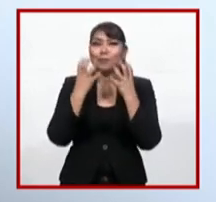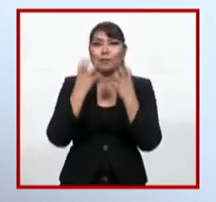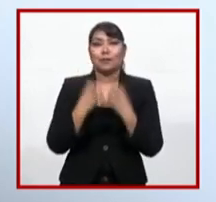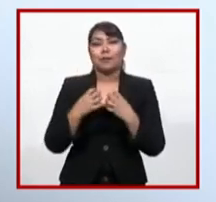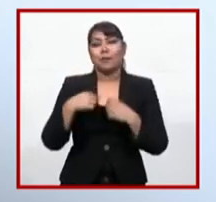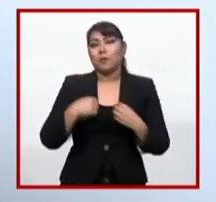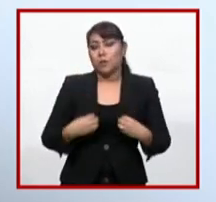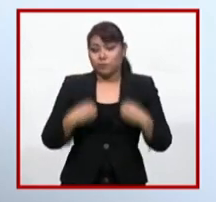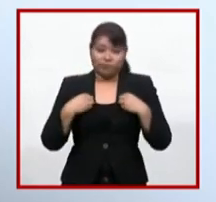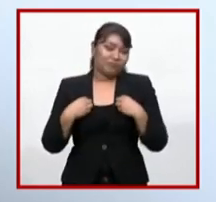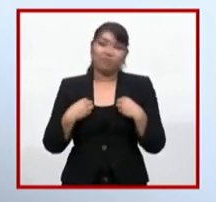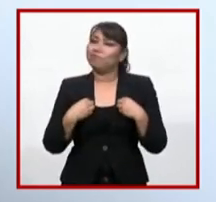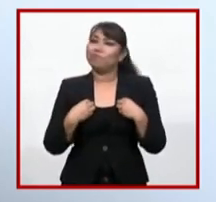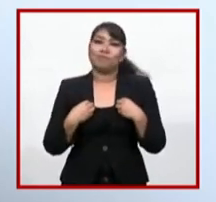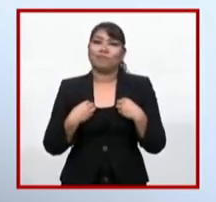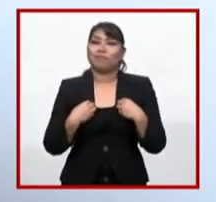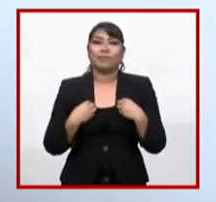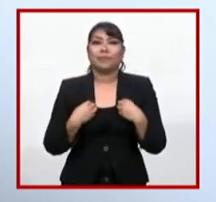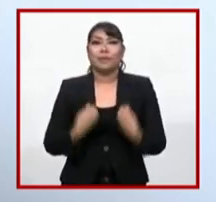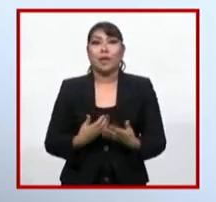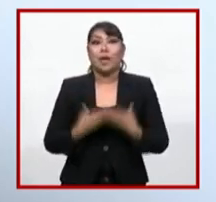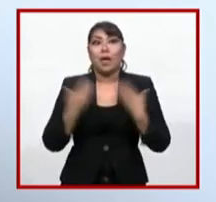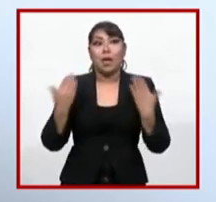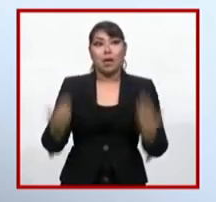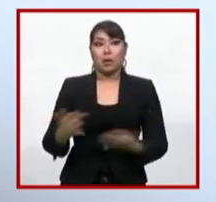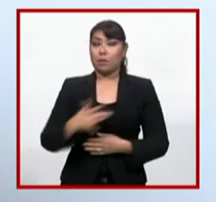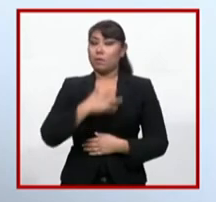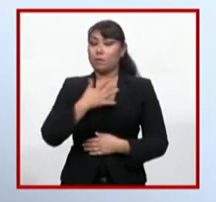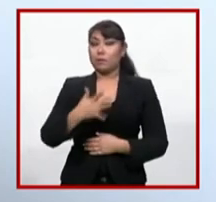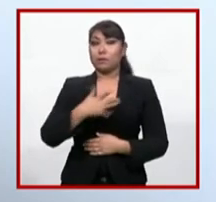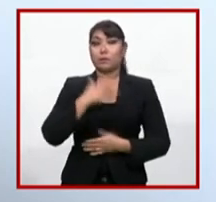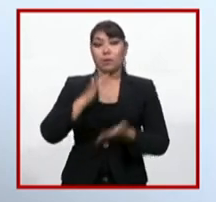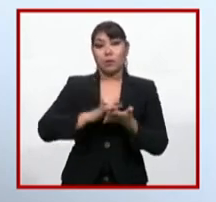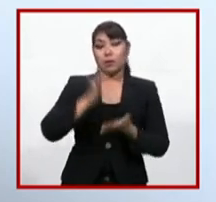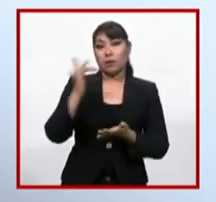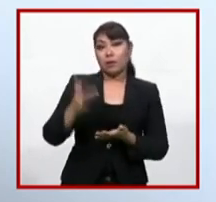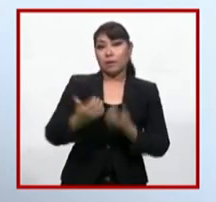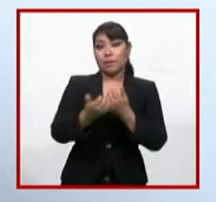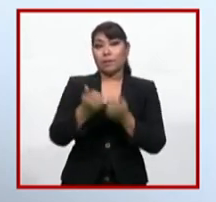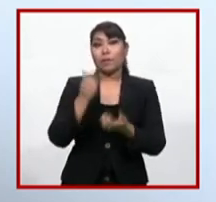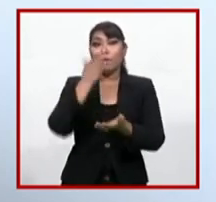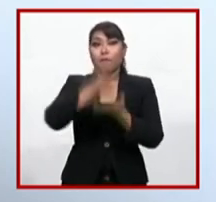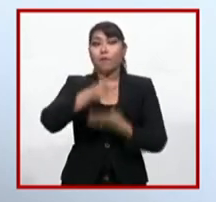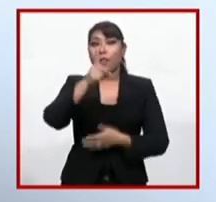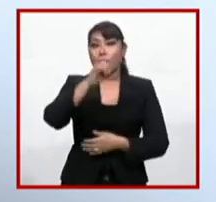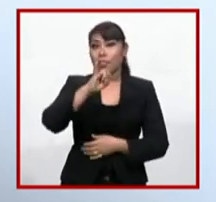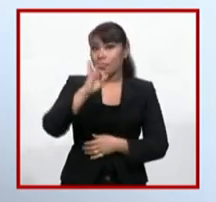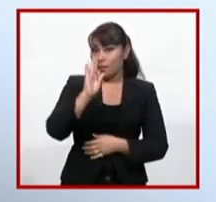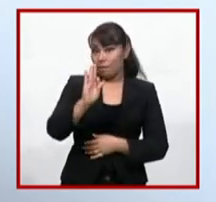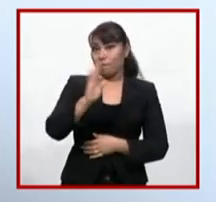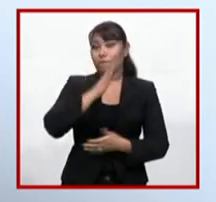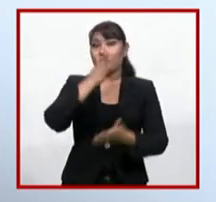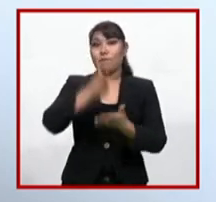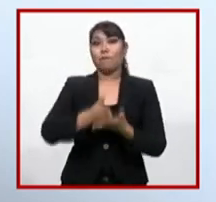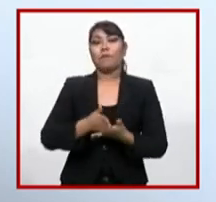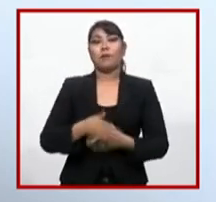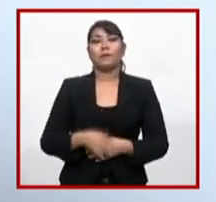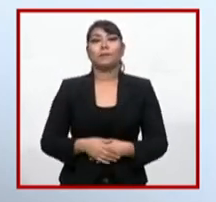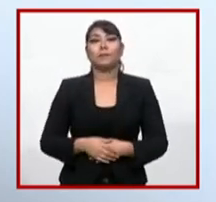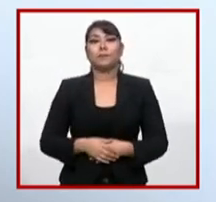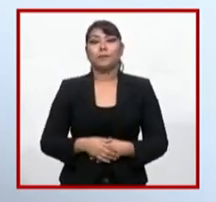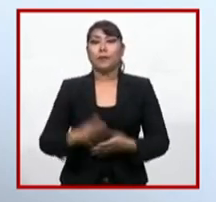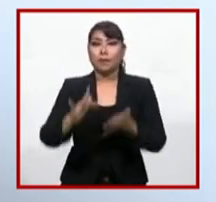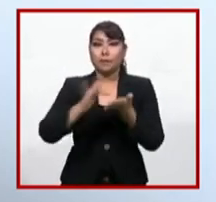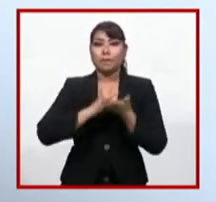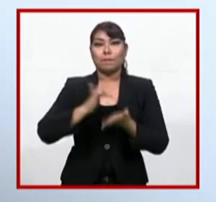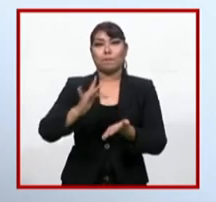quería vivir, en pocas palabras. Ahora, gracias a que me acerqué al DIF, y obtuve un